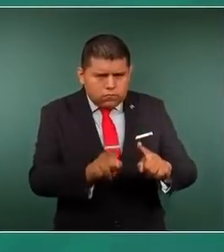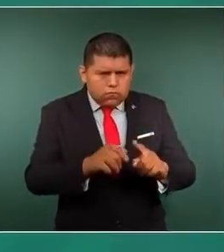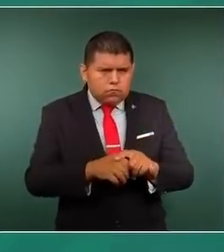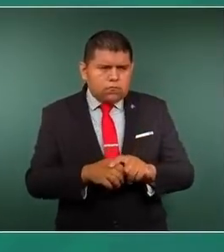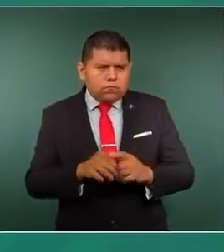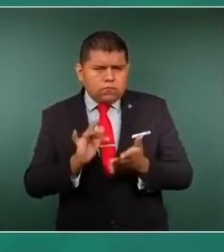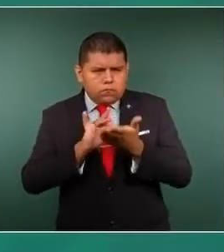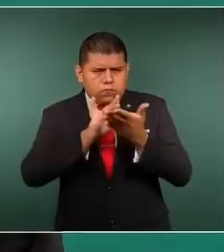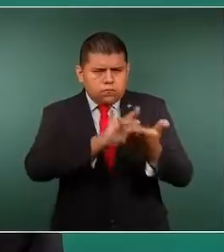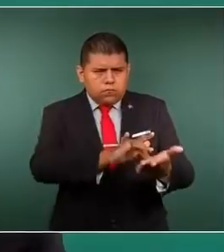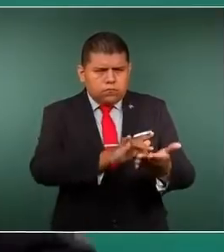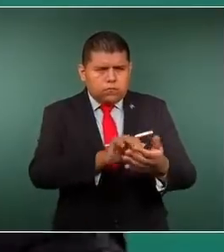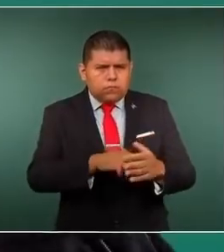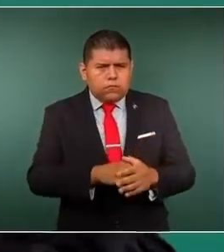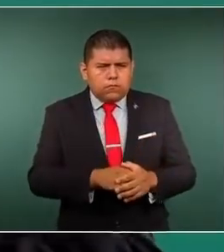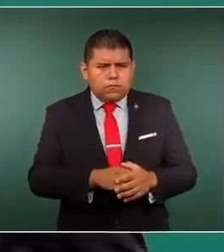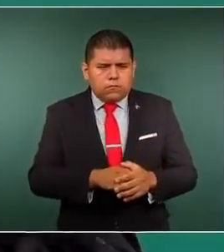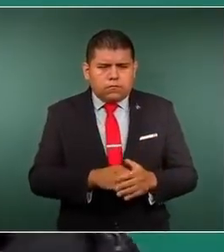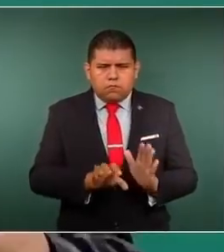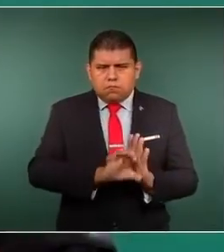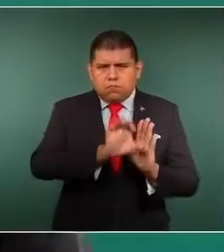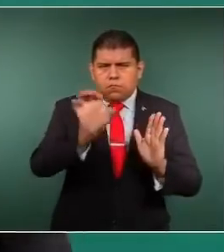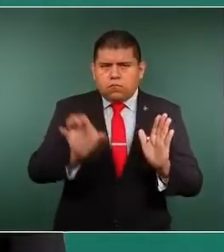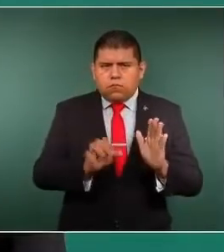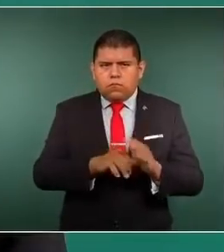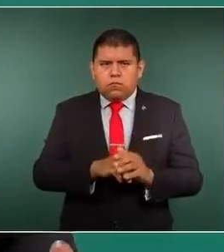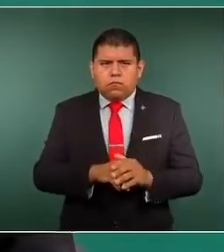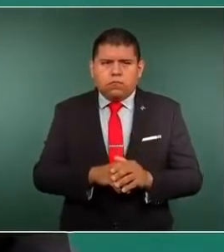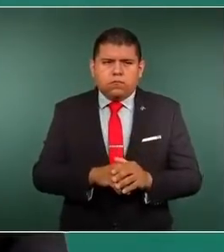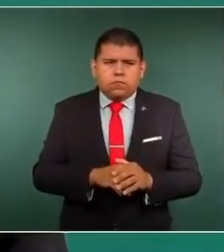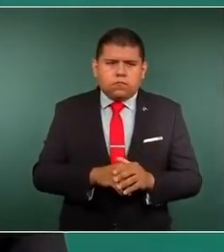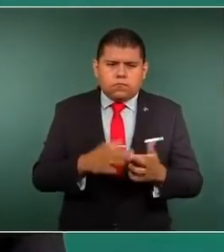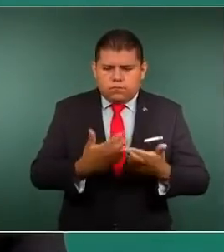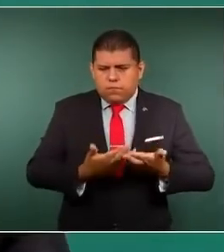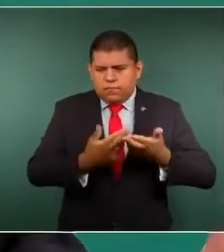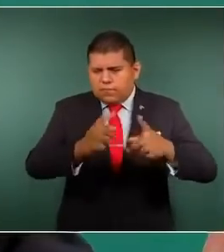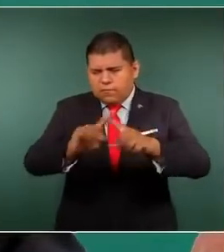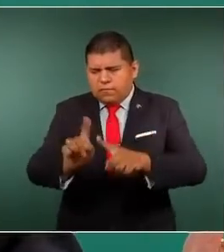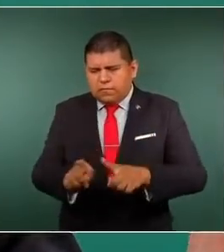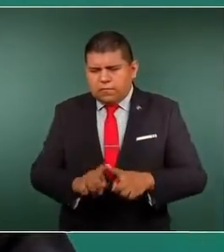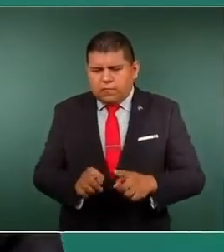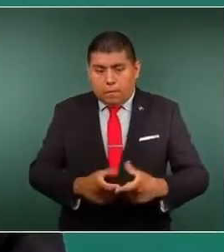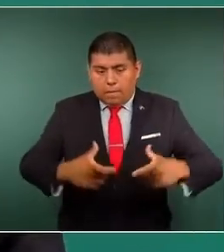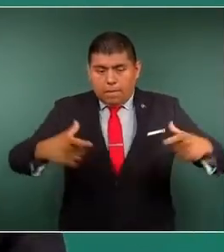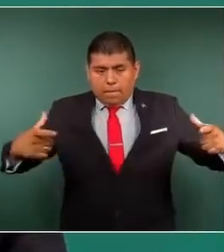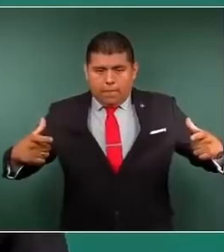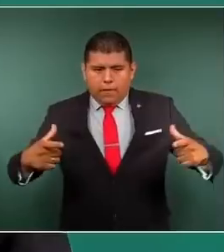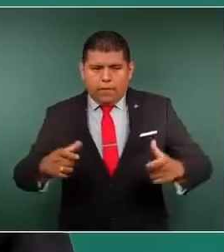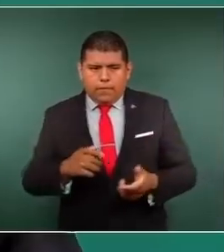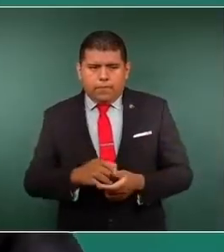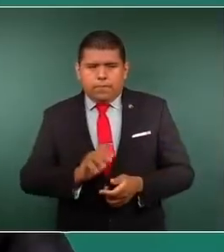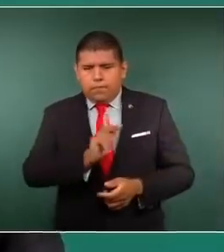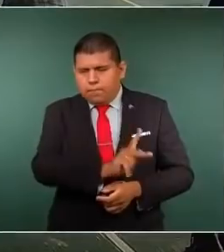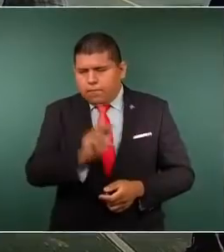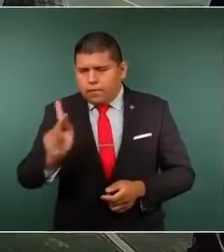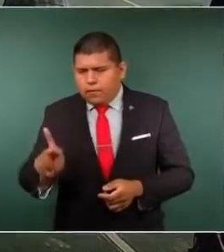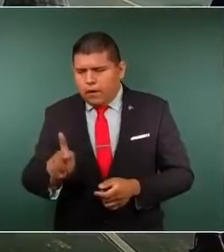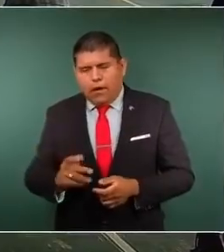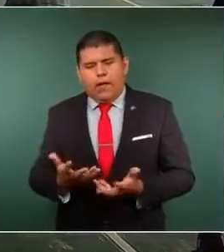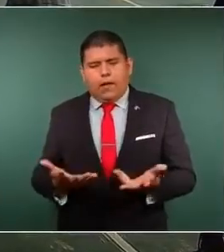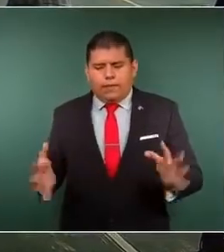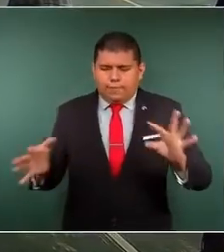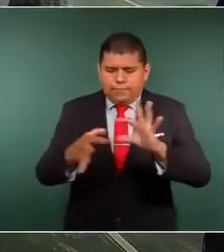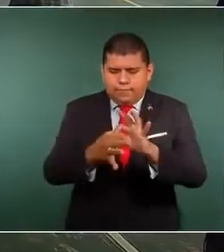profesionales crecen de manera paralela en este caso a garcía luna así es que